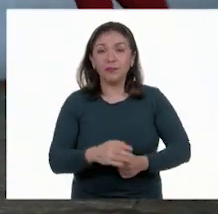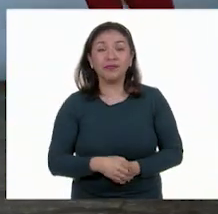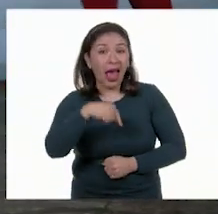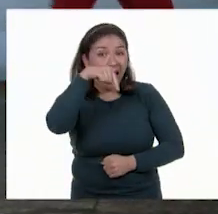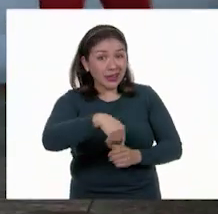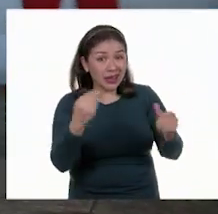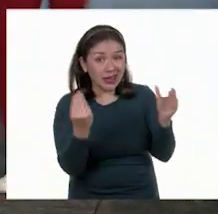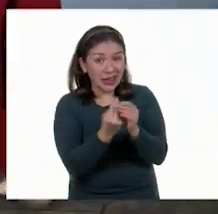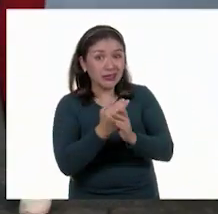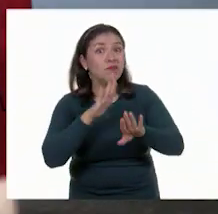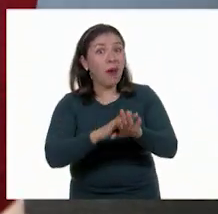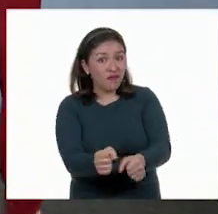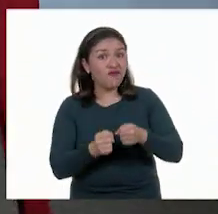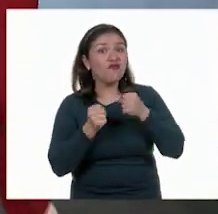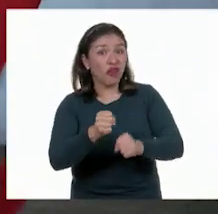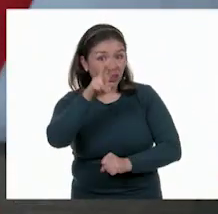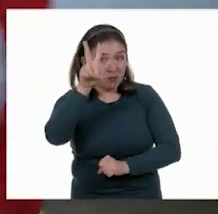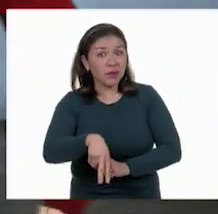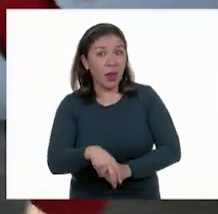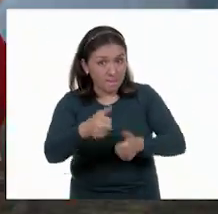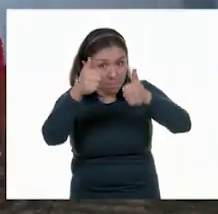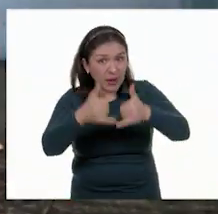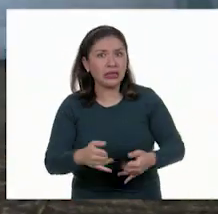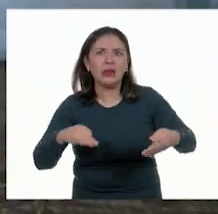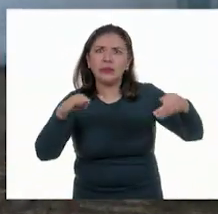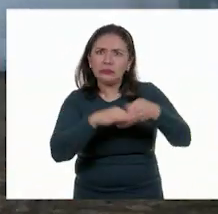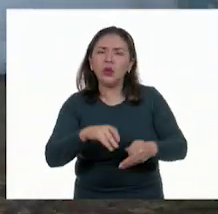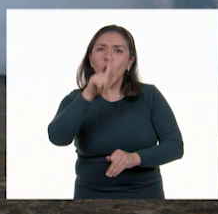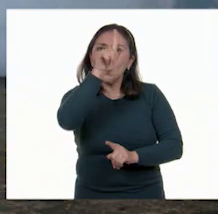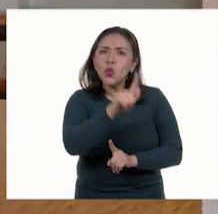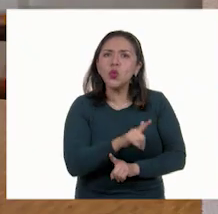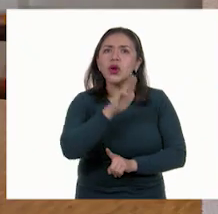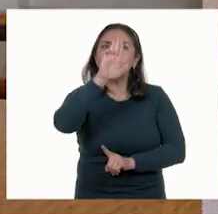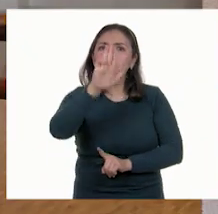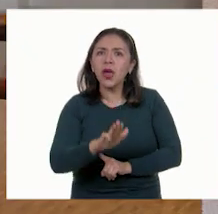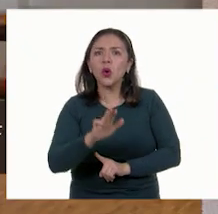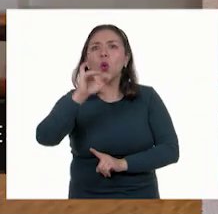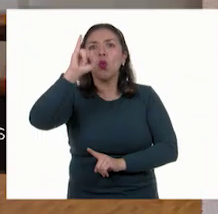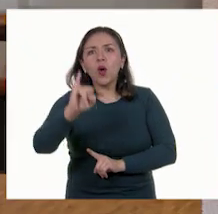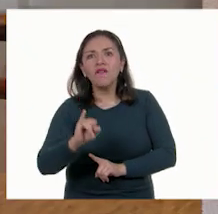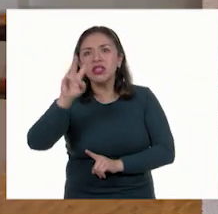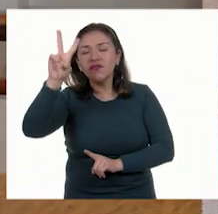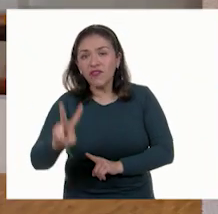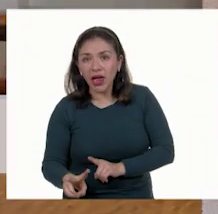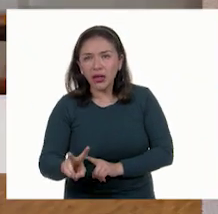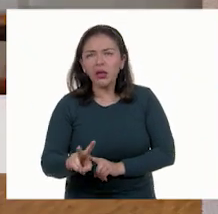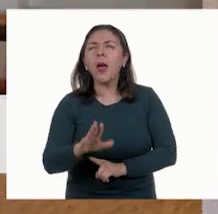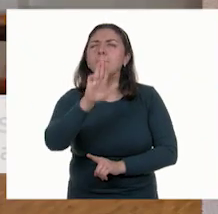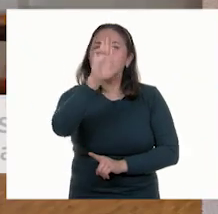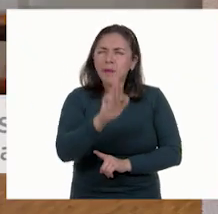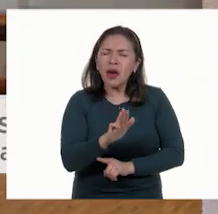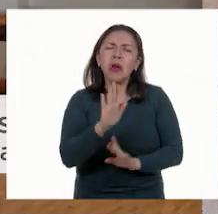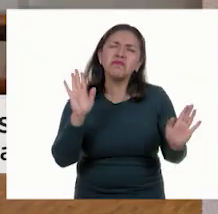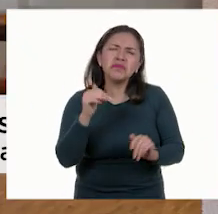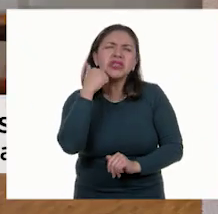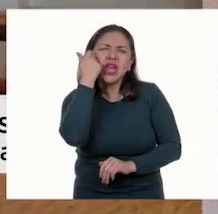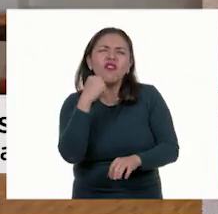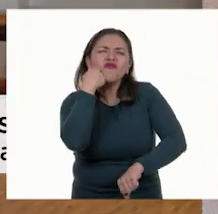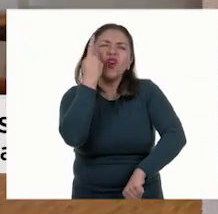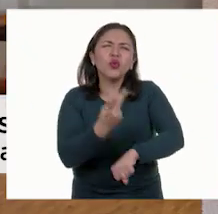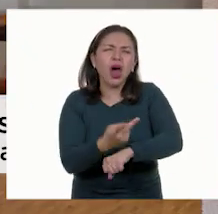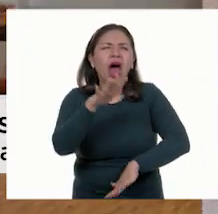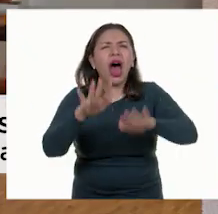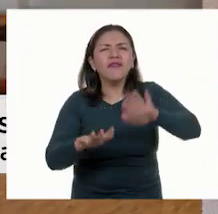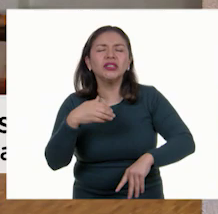aquí que son muy fuertes y pues constantes, lunes, miércoles, jueves y viernes. Bueno, miércoles es optativo porque luego